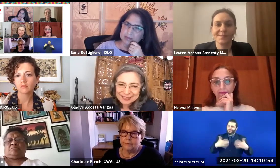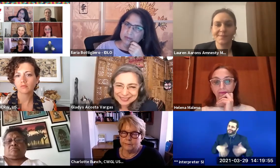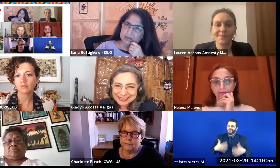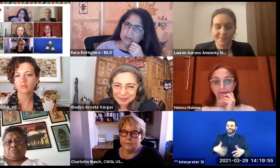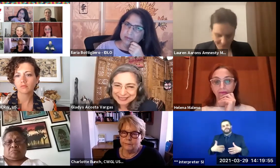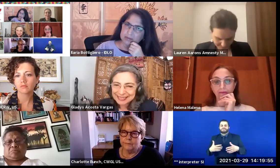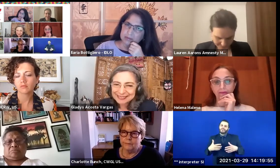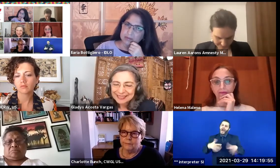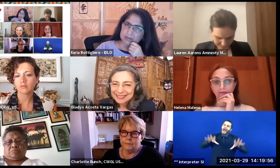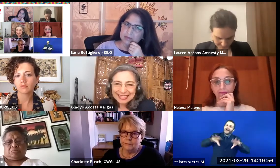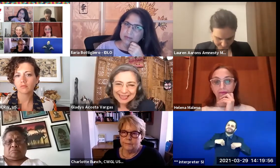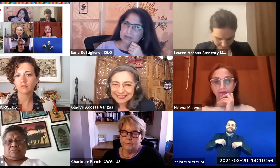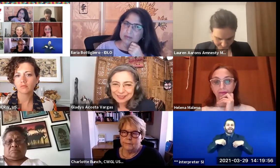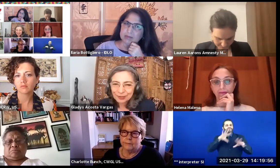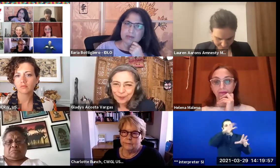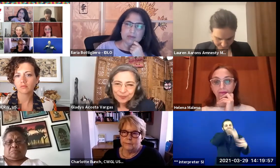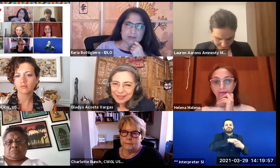las personas con discapacidad y